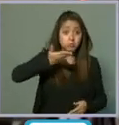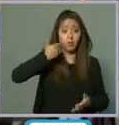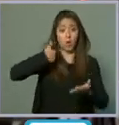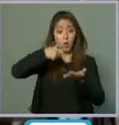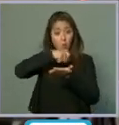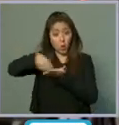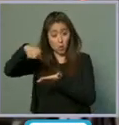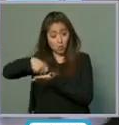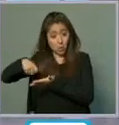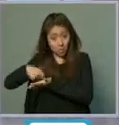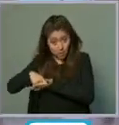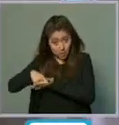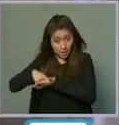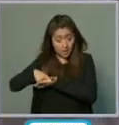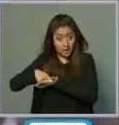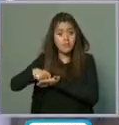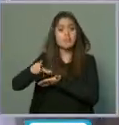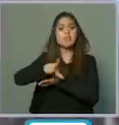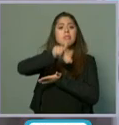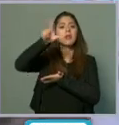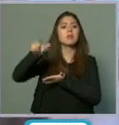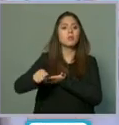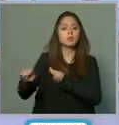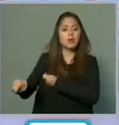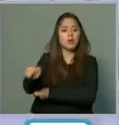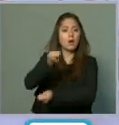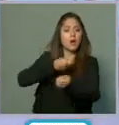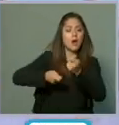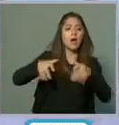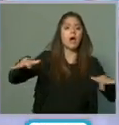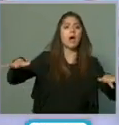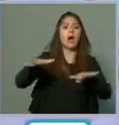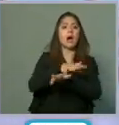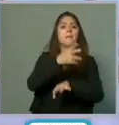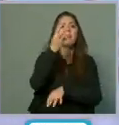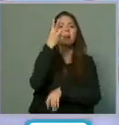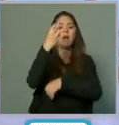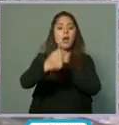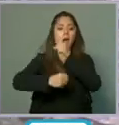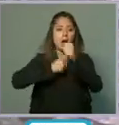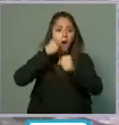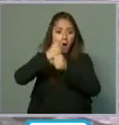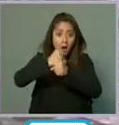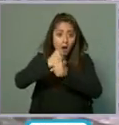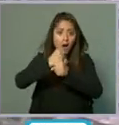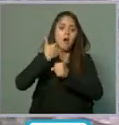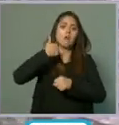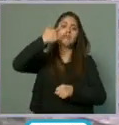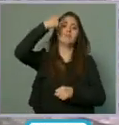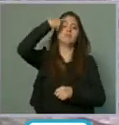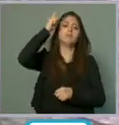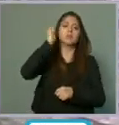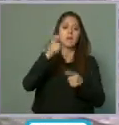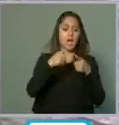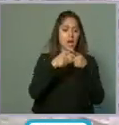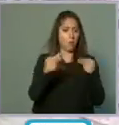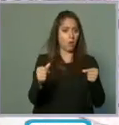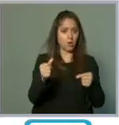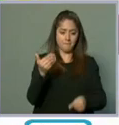pero los productos los compran, pero los cambian en 3 años. Entonces el japonés es una persona muy